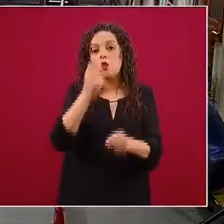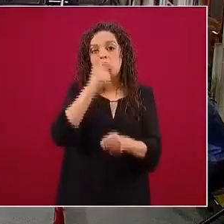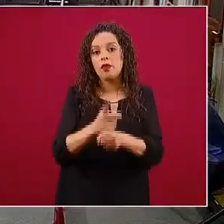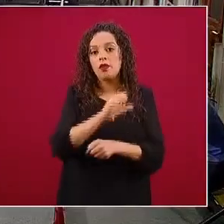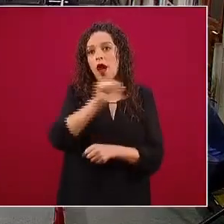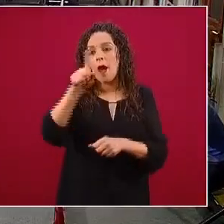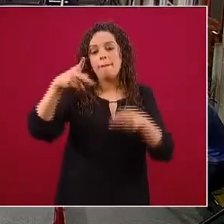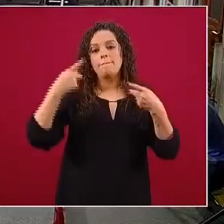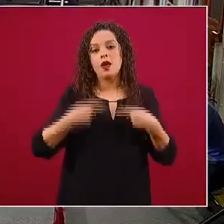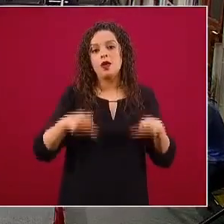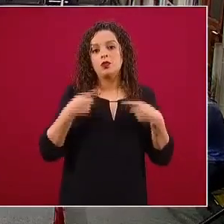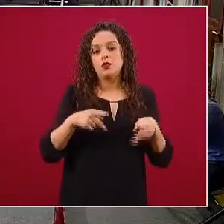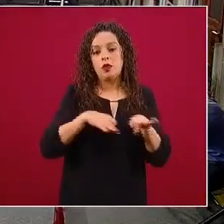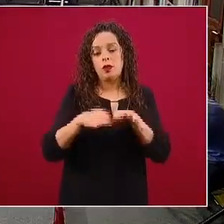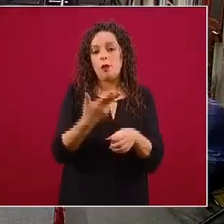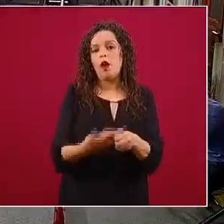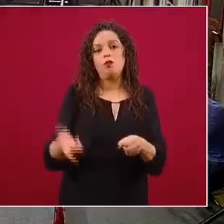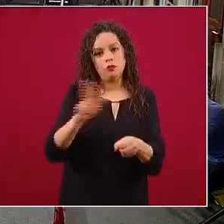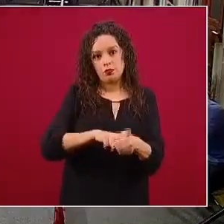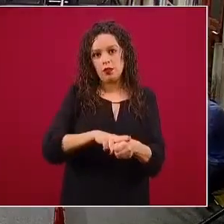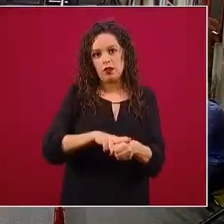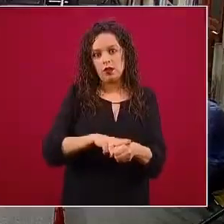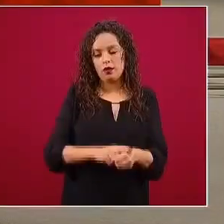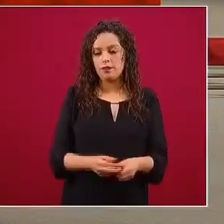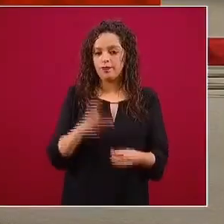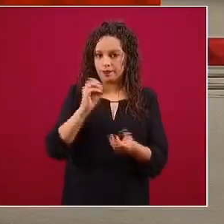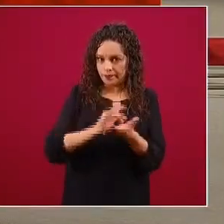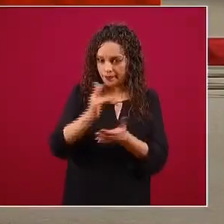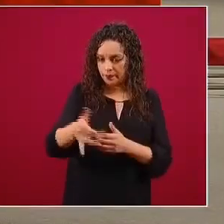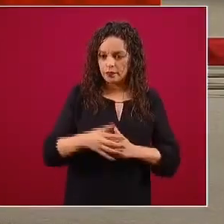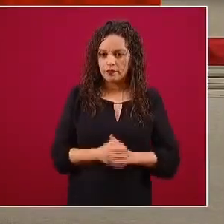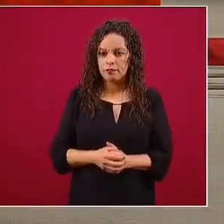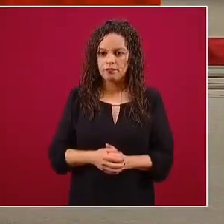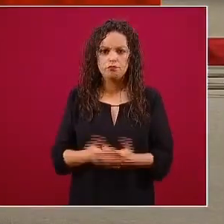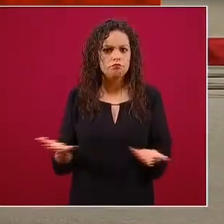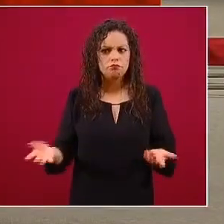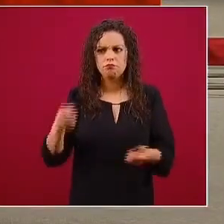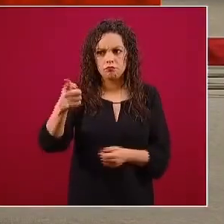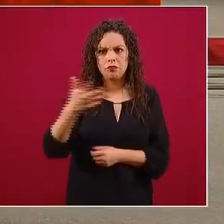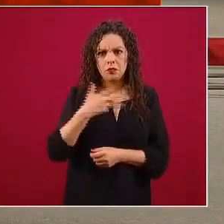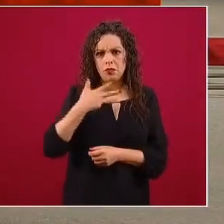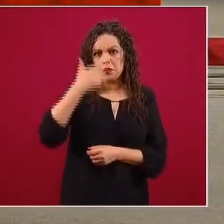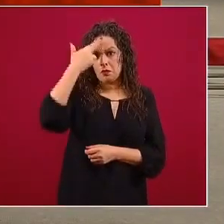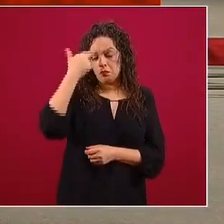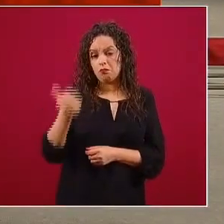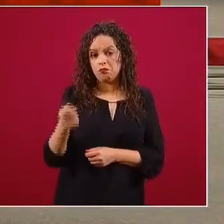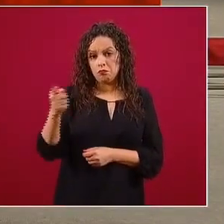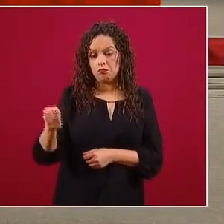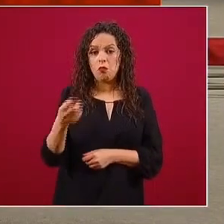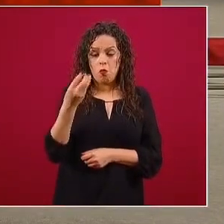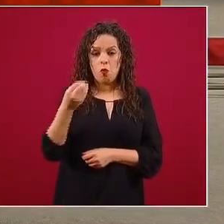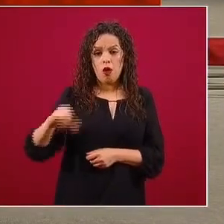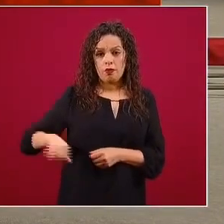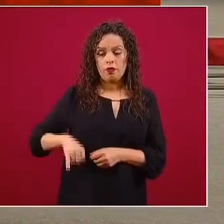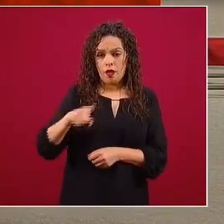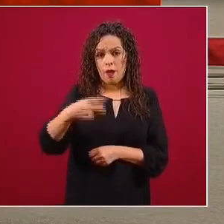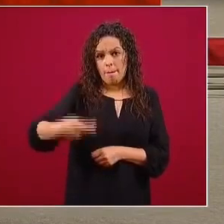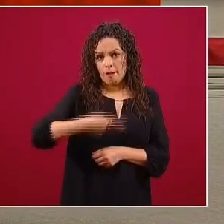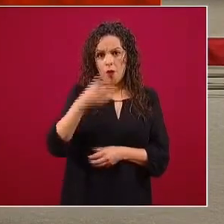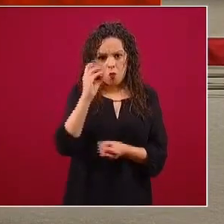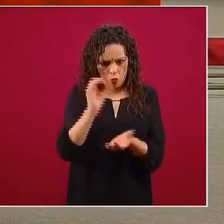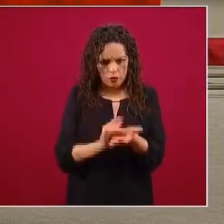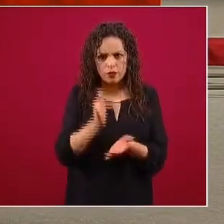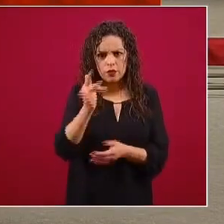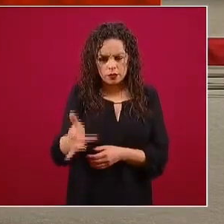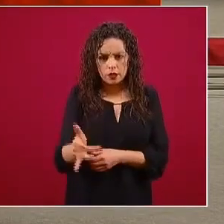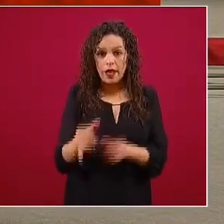Gracias. Creo que la pregunta es muy pertinente. Más bien no hay puntos de discusión, hay puntos de reflexión, y le agradezco el planteamiento.